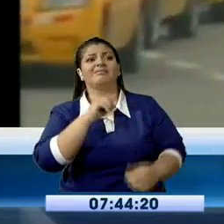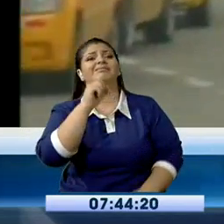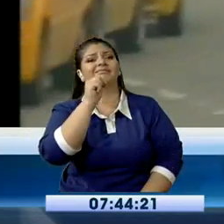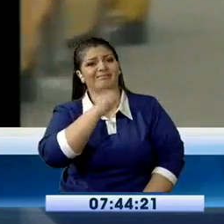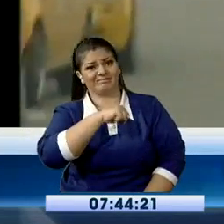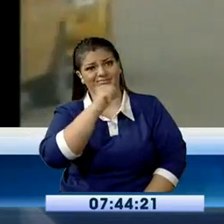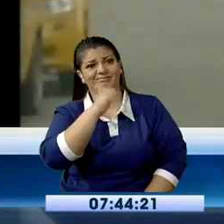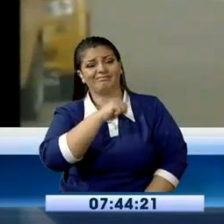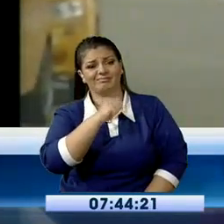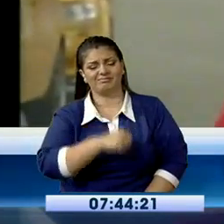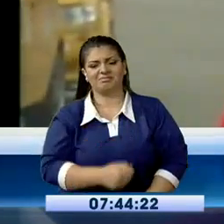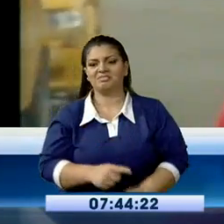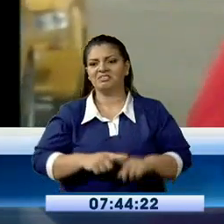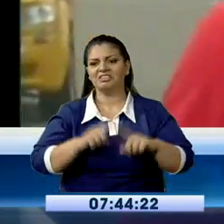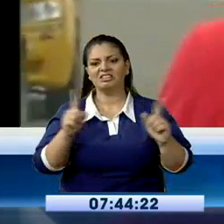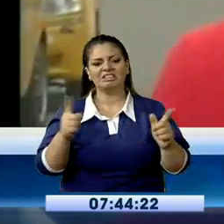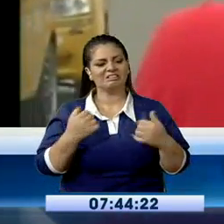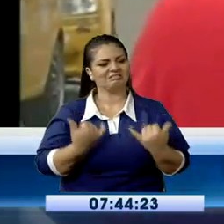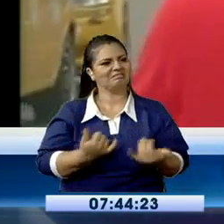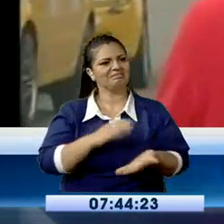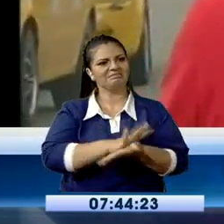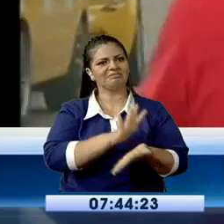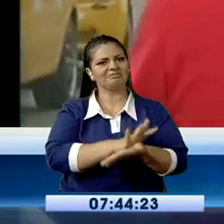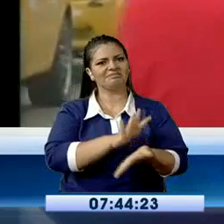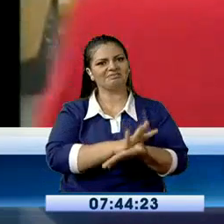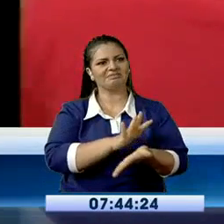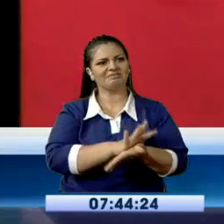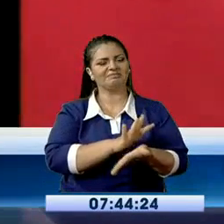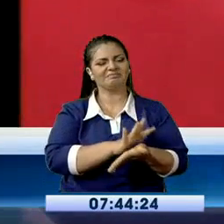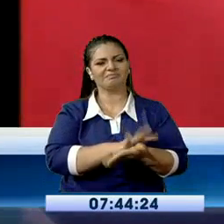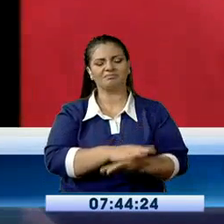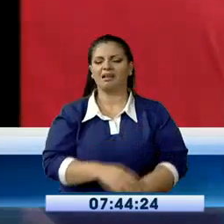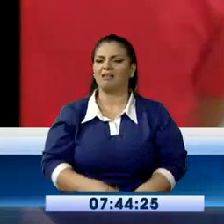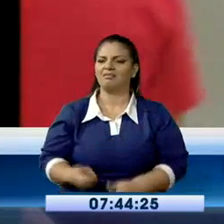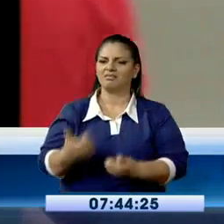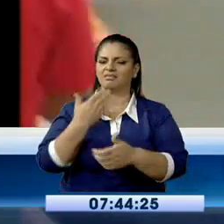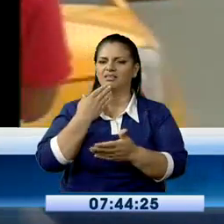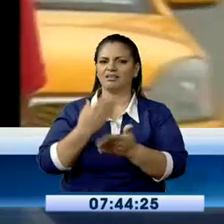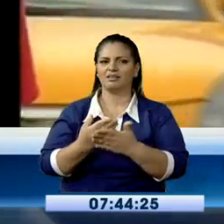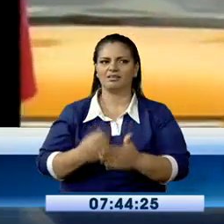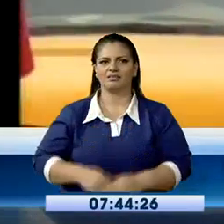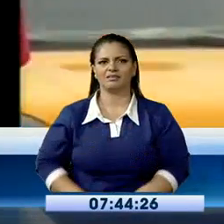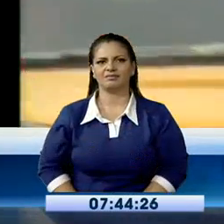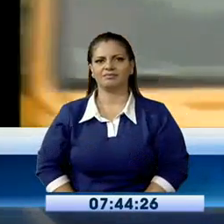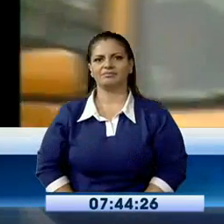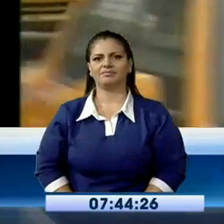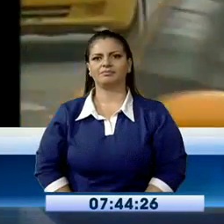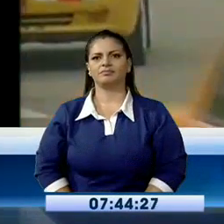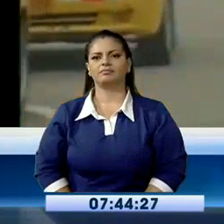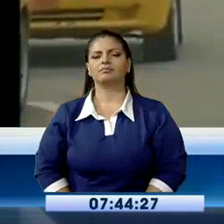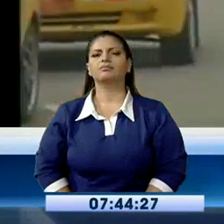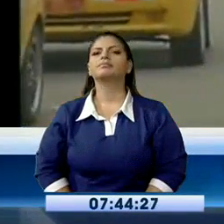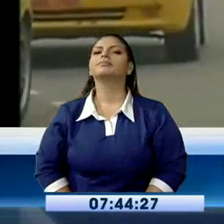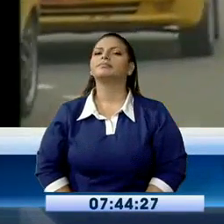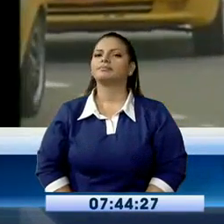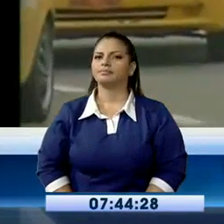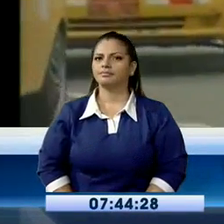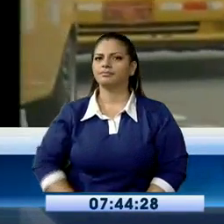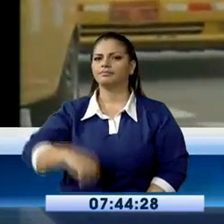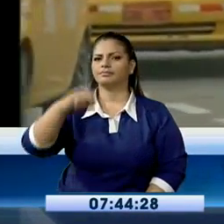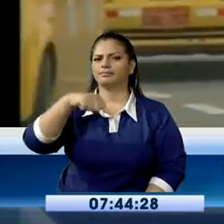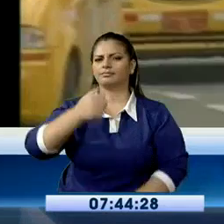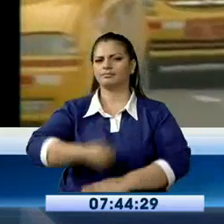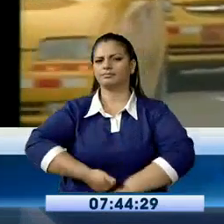¿Bien? Esta buena acción de la ATM provocó esta reacción. que se esperen